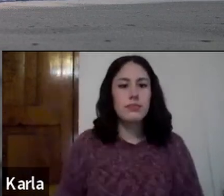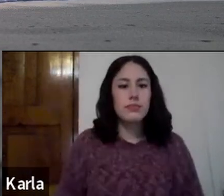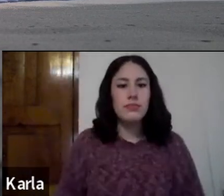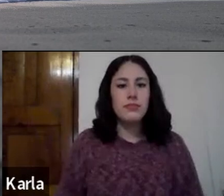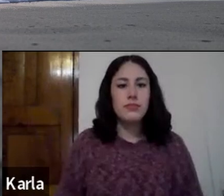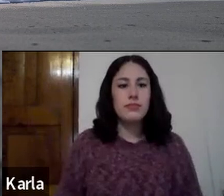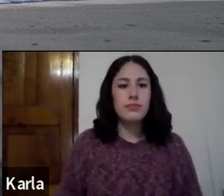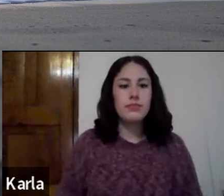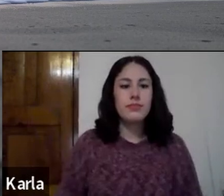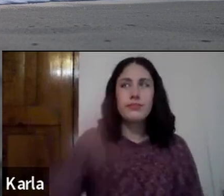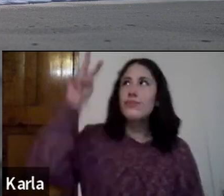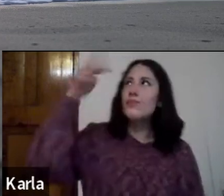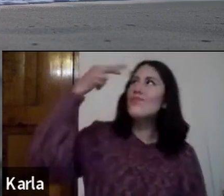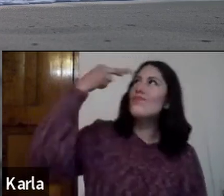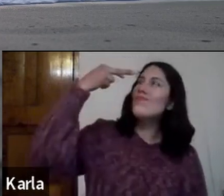era amorosa